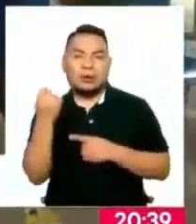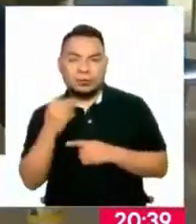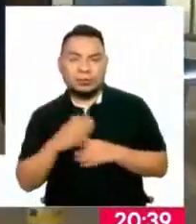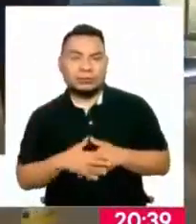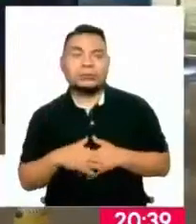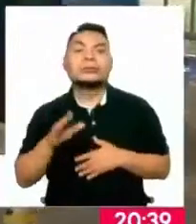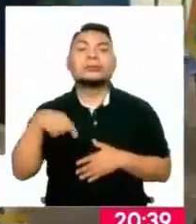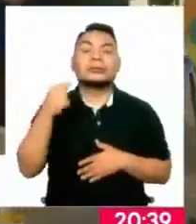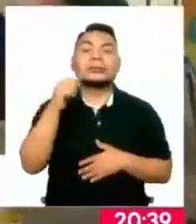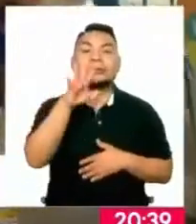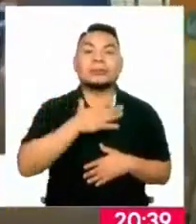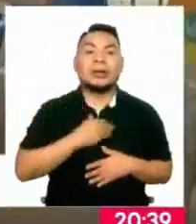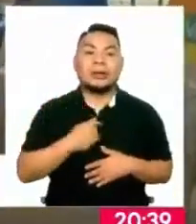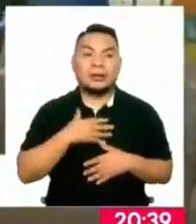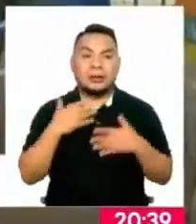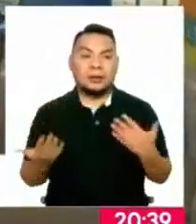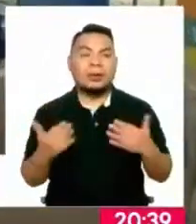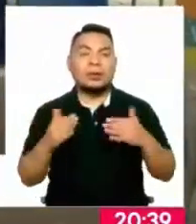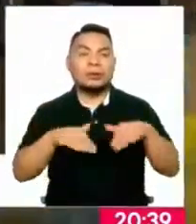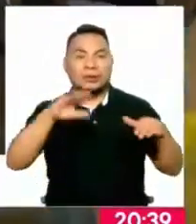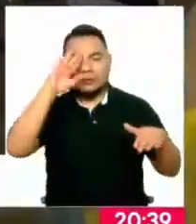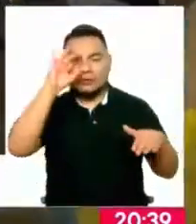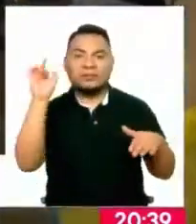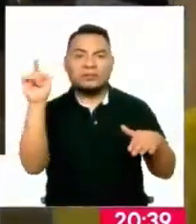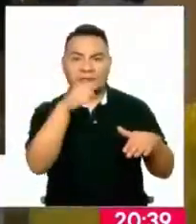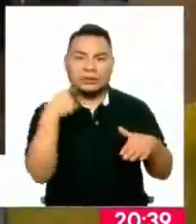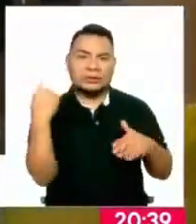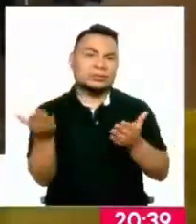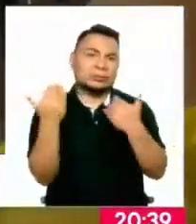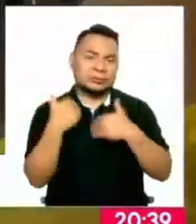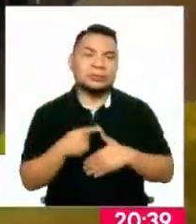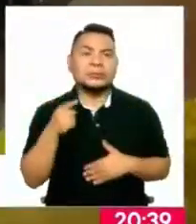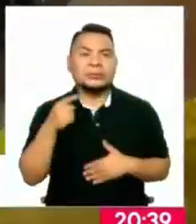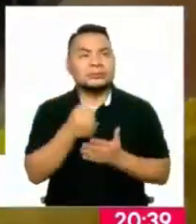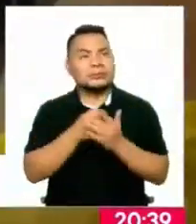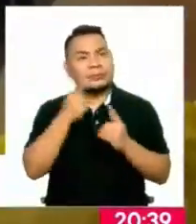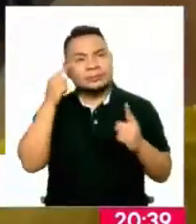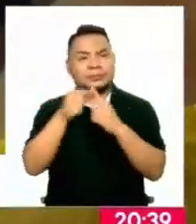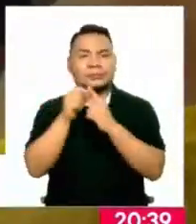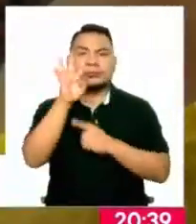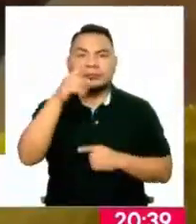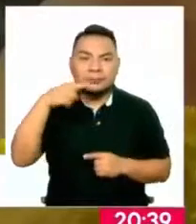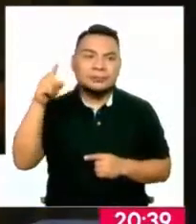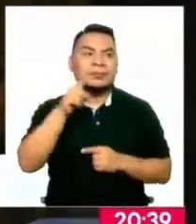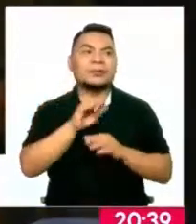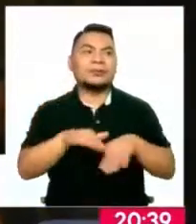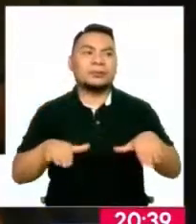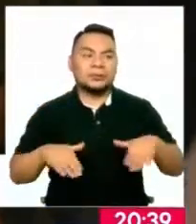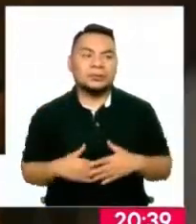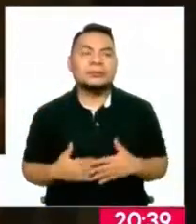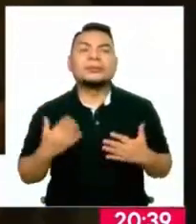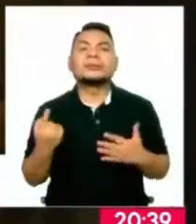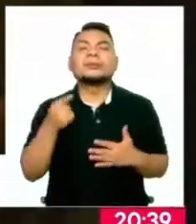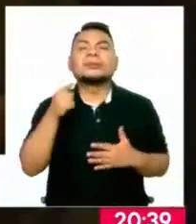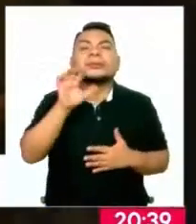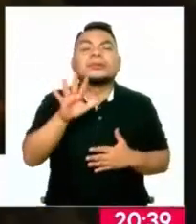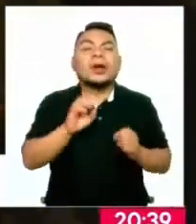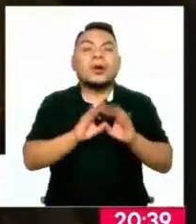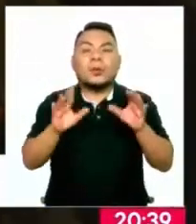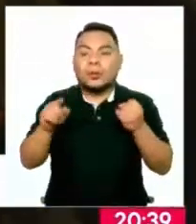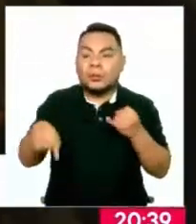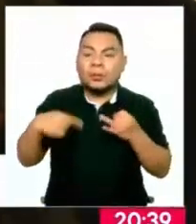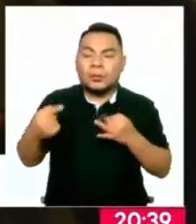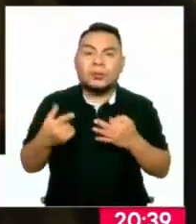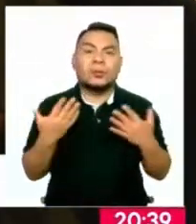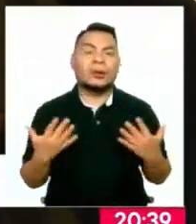y a partir de 5 años con comorbilidades. La meta es vacunar a 4 millones de menores. En solo 5 días